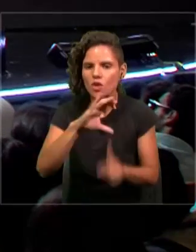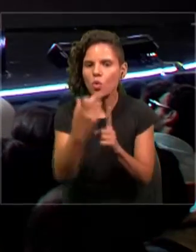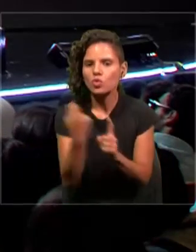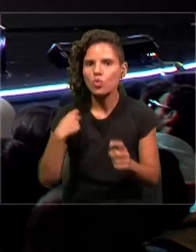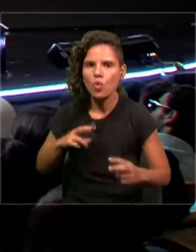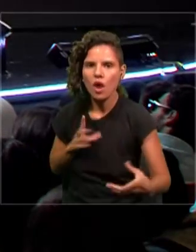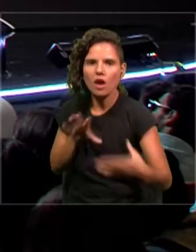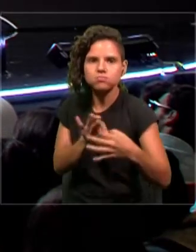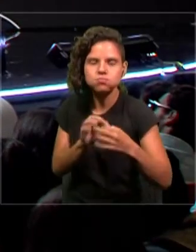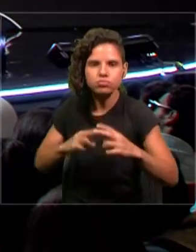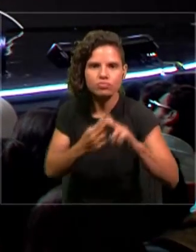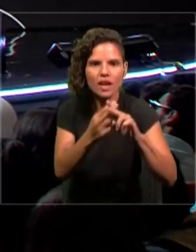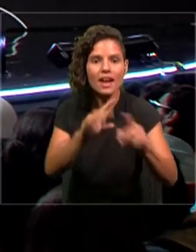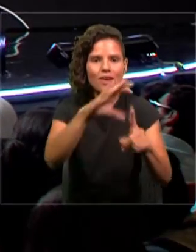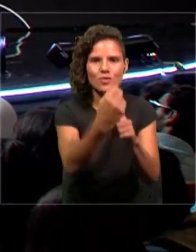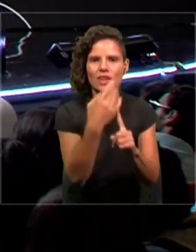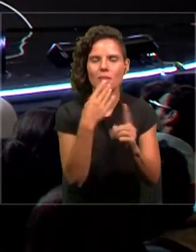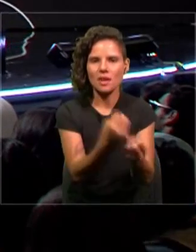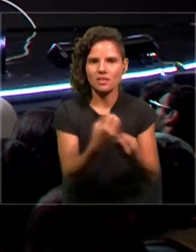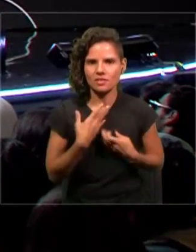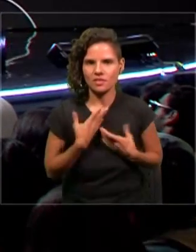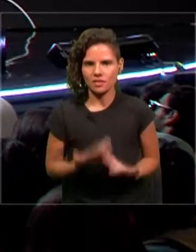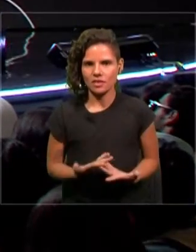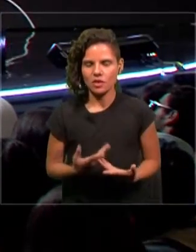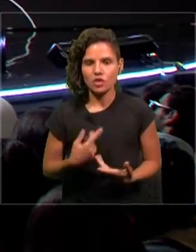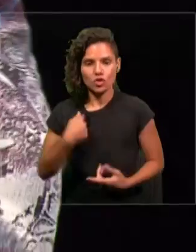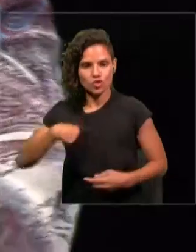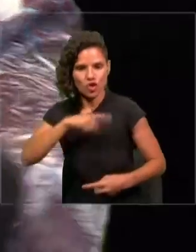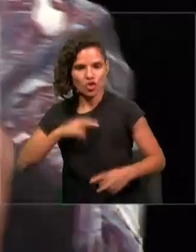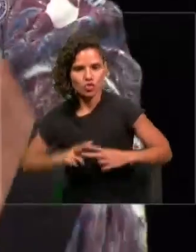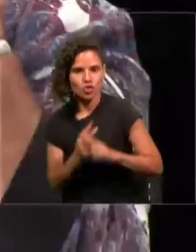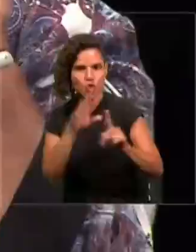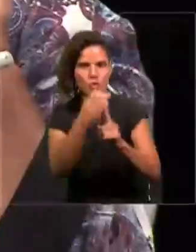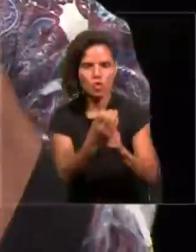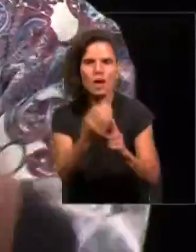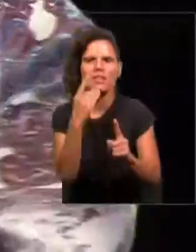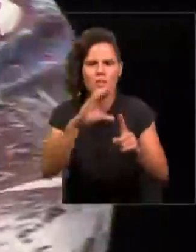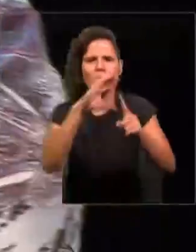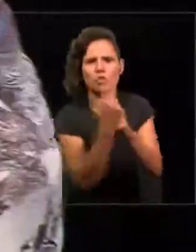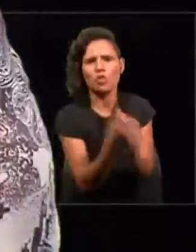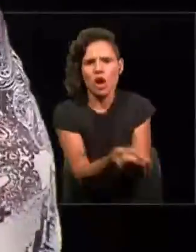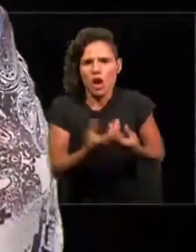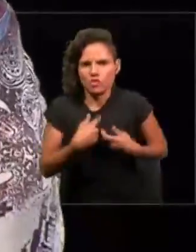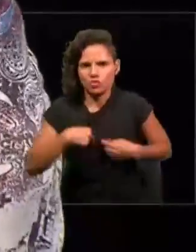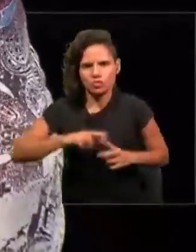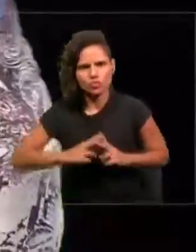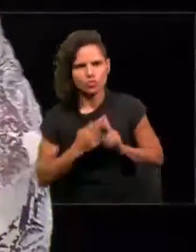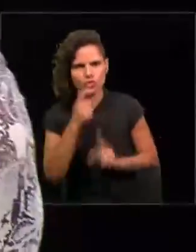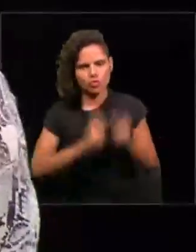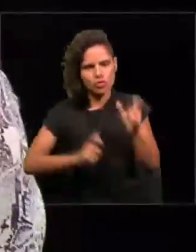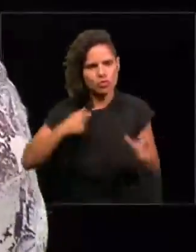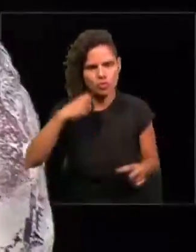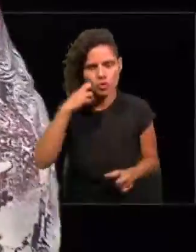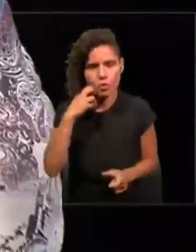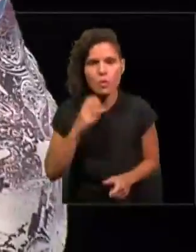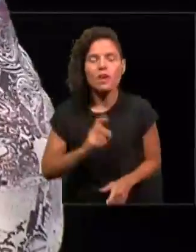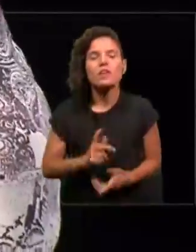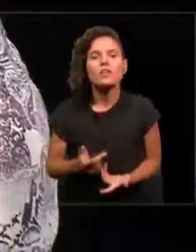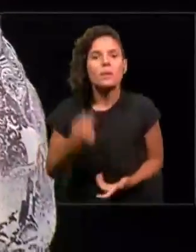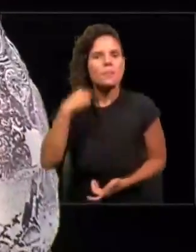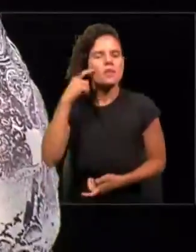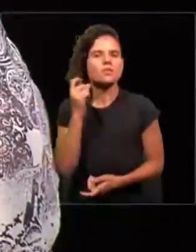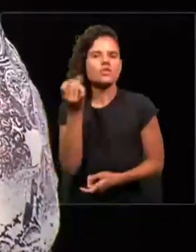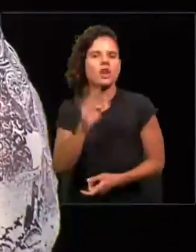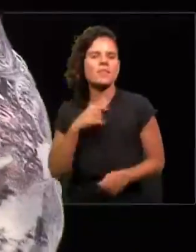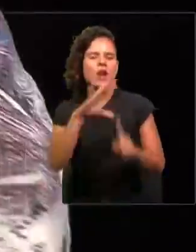la cultura nos hace. No solo hacemos cultura, somos producto de la propia cultura, sin que